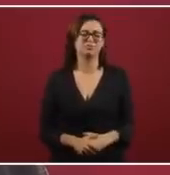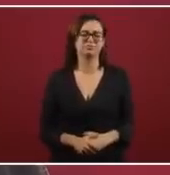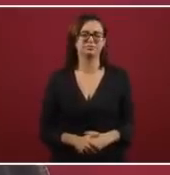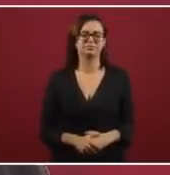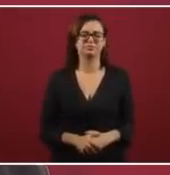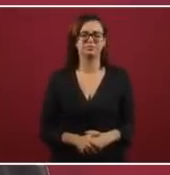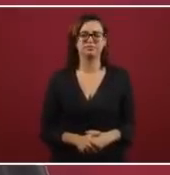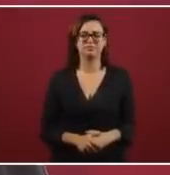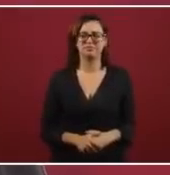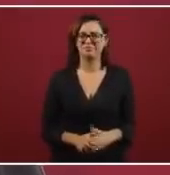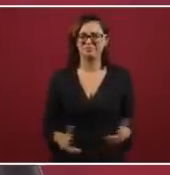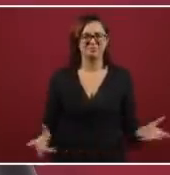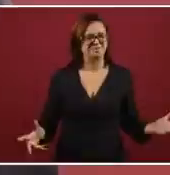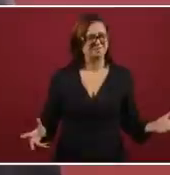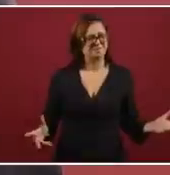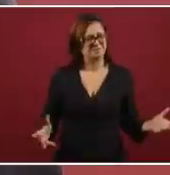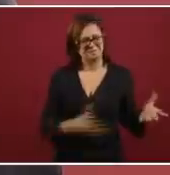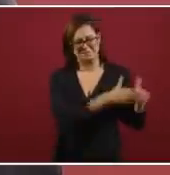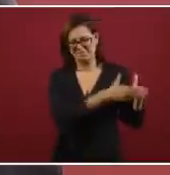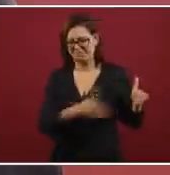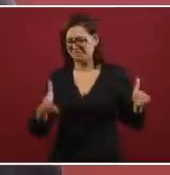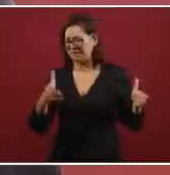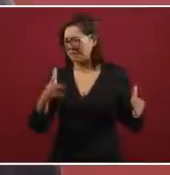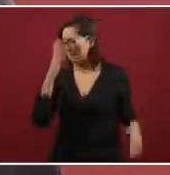Que significó una vergüenza